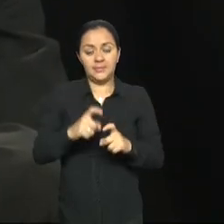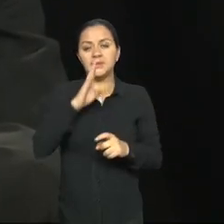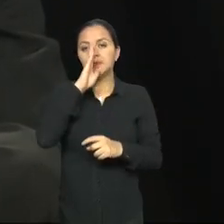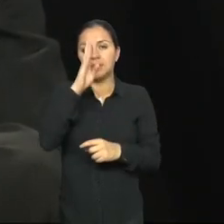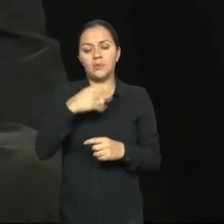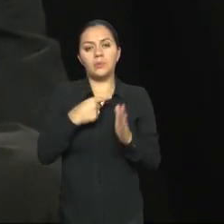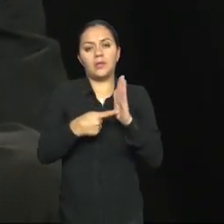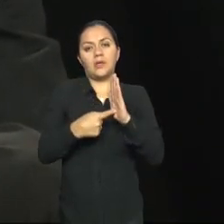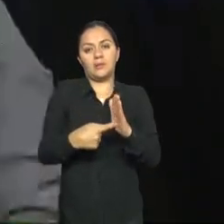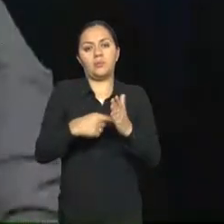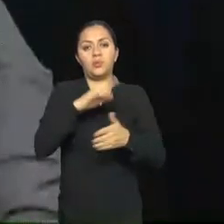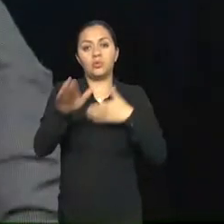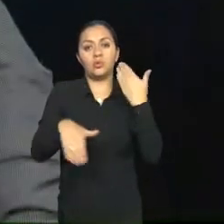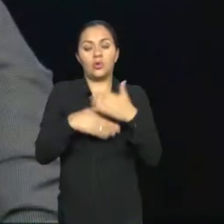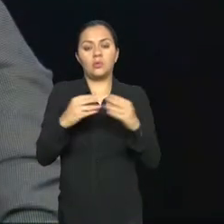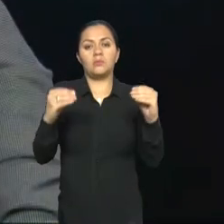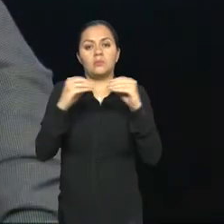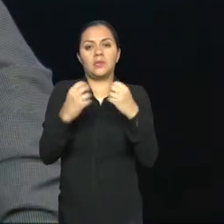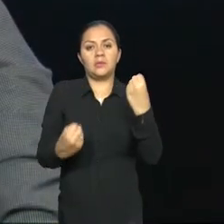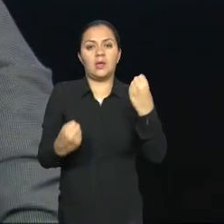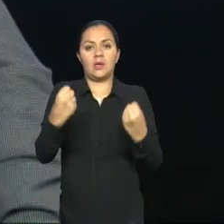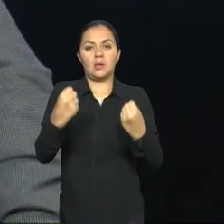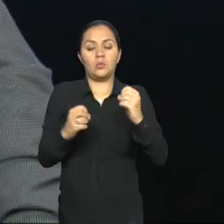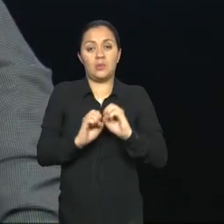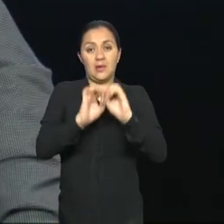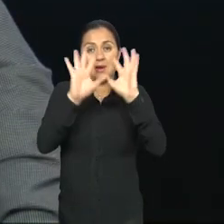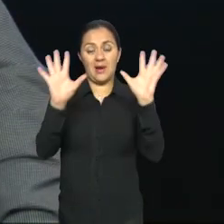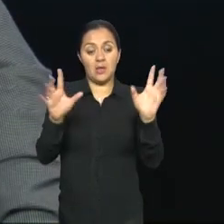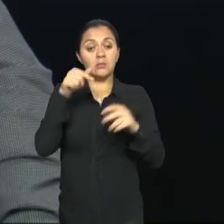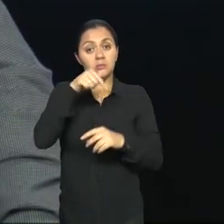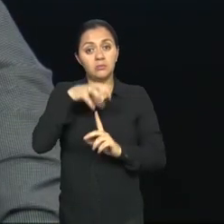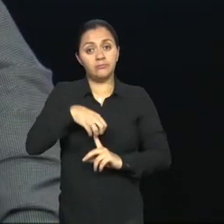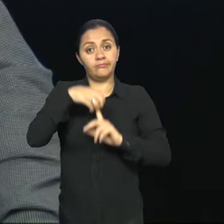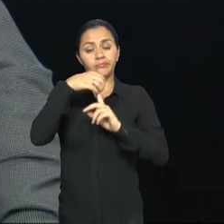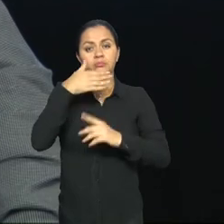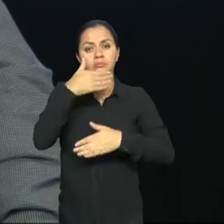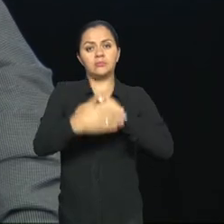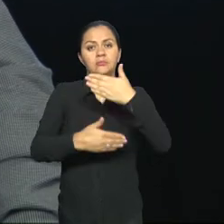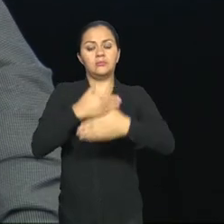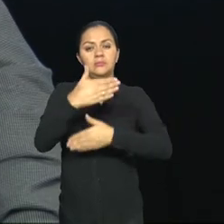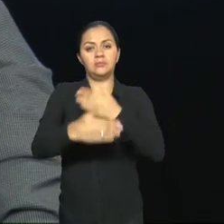haber una referente que alguien ya ha tenido ese vehículo. Si es que tú has sido un pionero